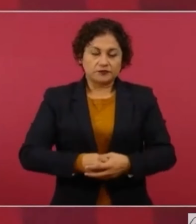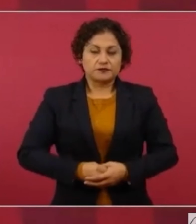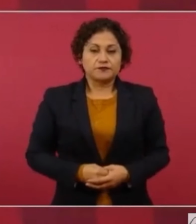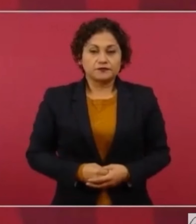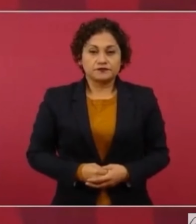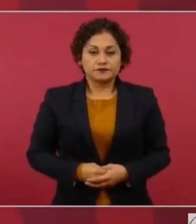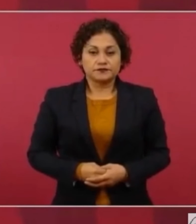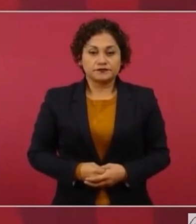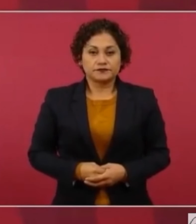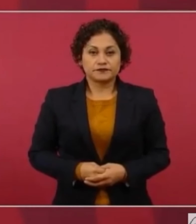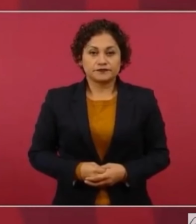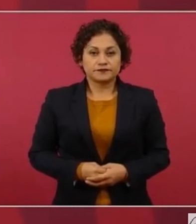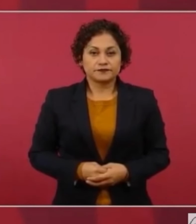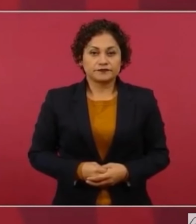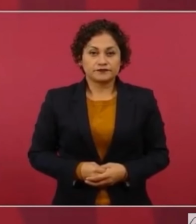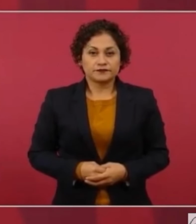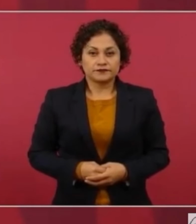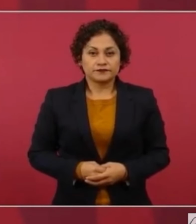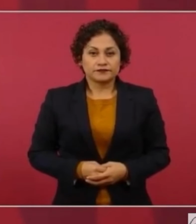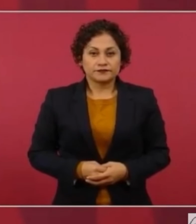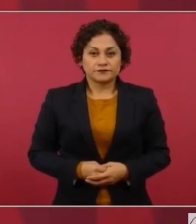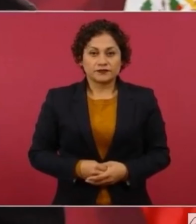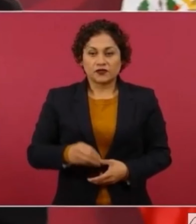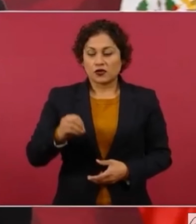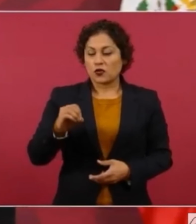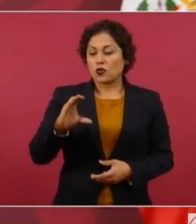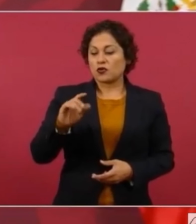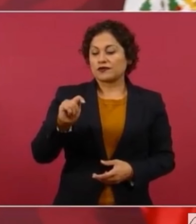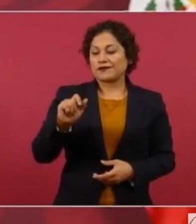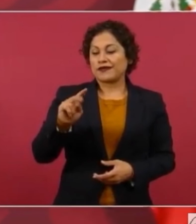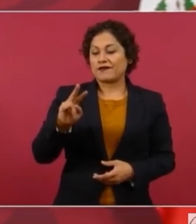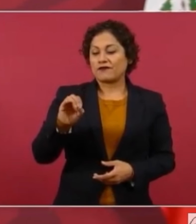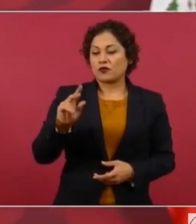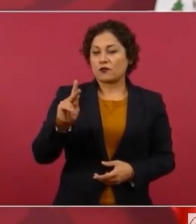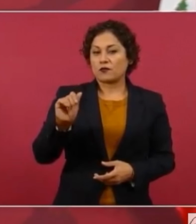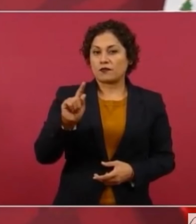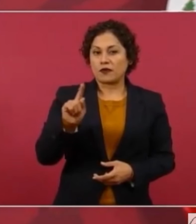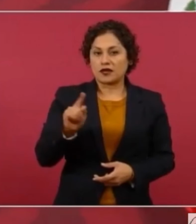No le gustó a Octavio Paz ni a otros, que estaban muy vinculados con